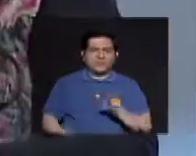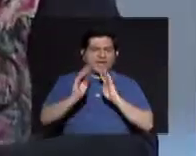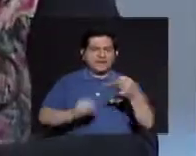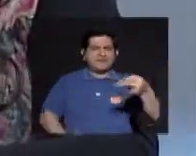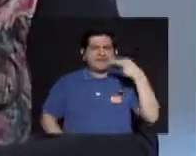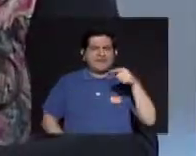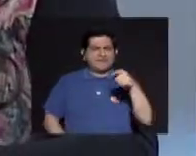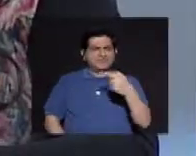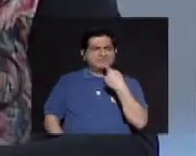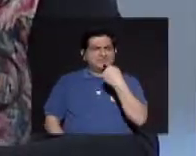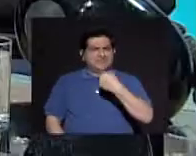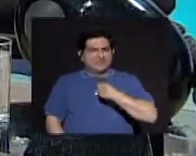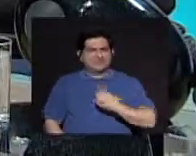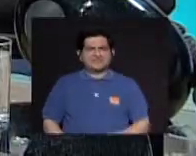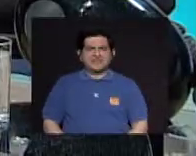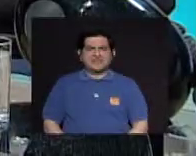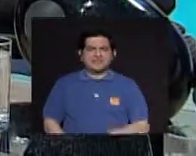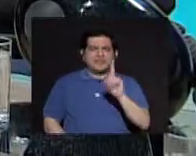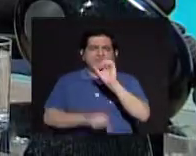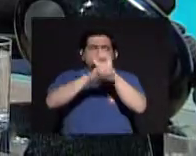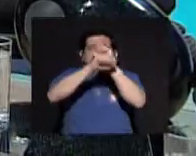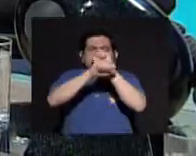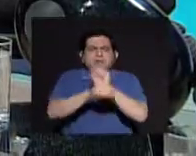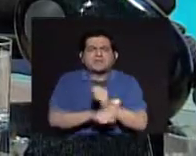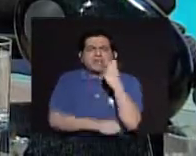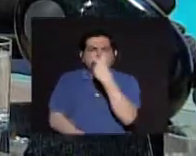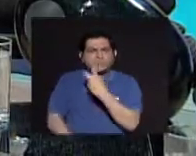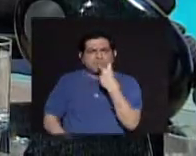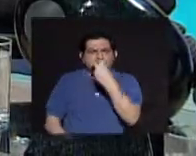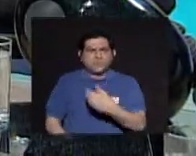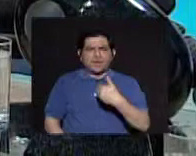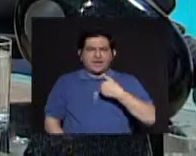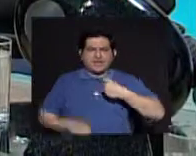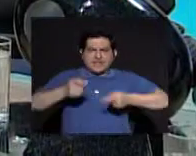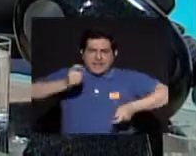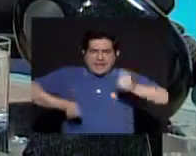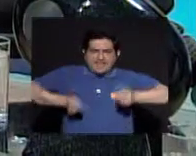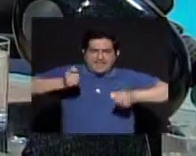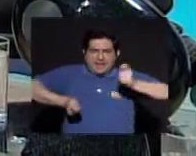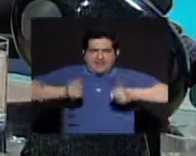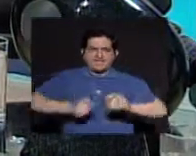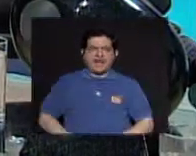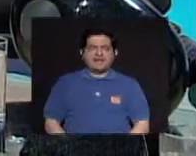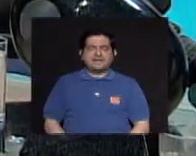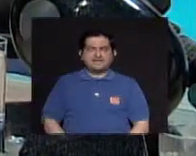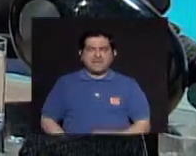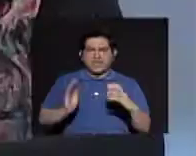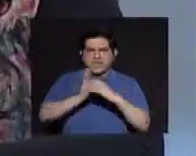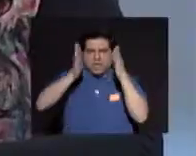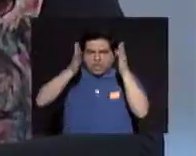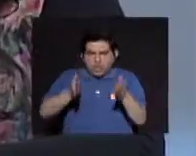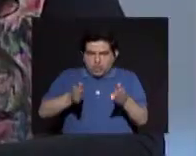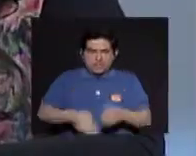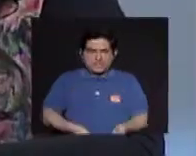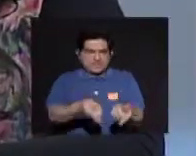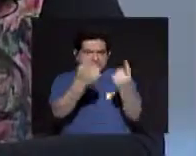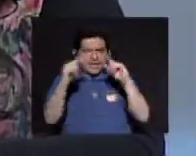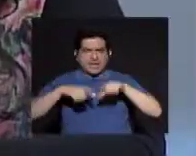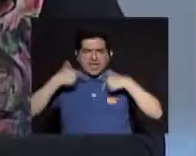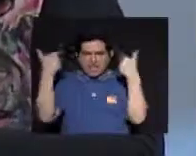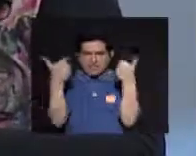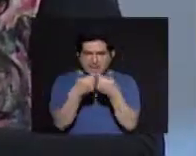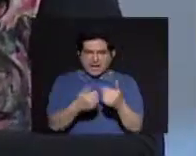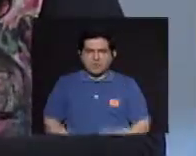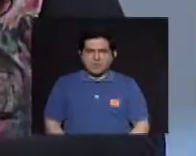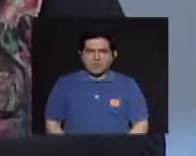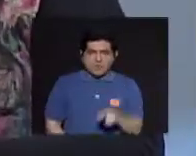historia. Ustedes nos contaban que es una tradición oral de Trinidad y Tobago y que la guionista la trajo